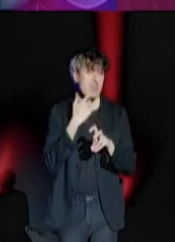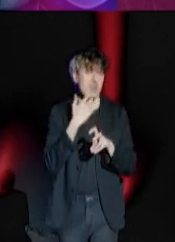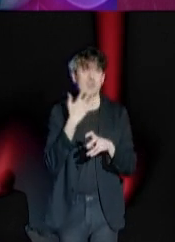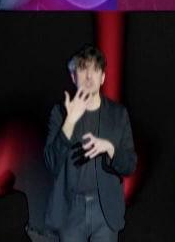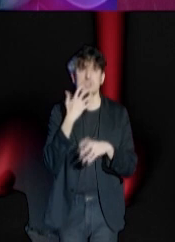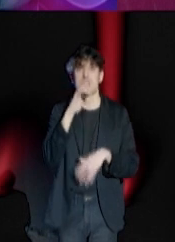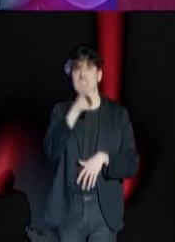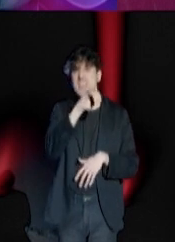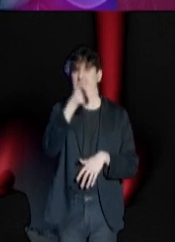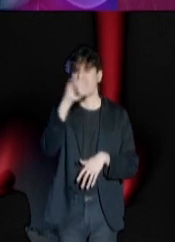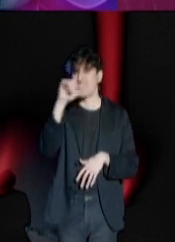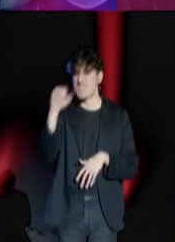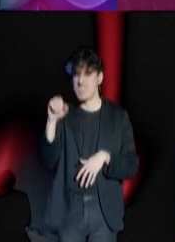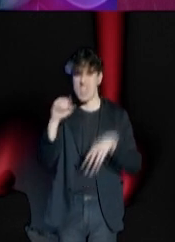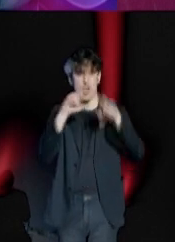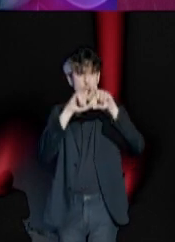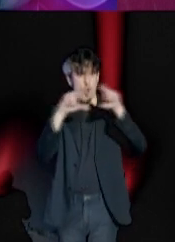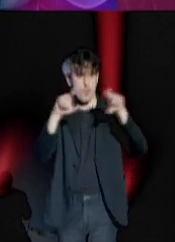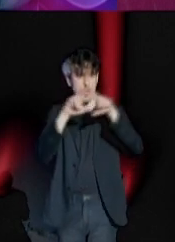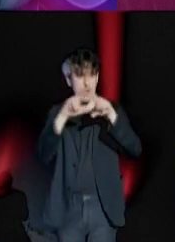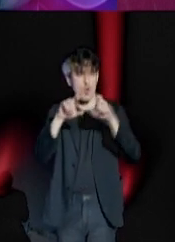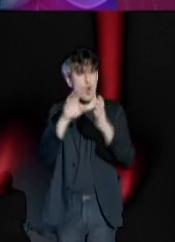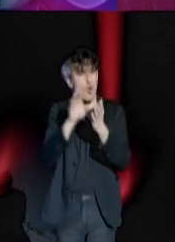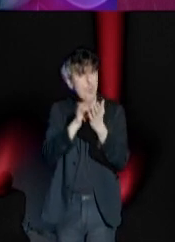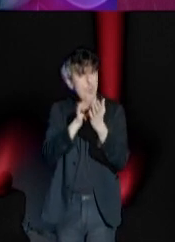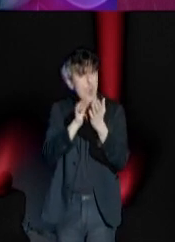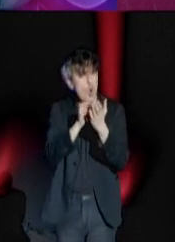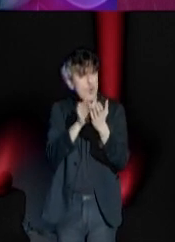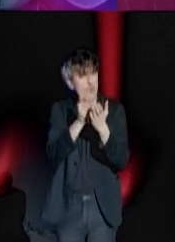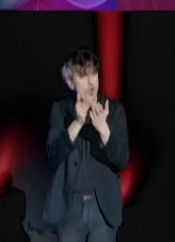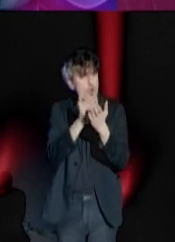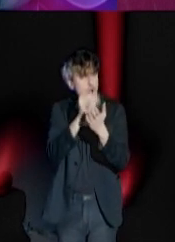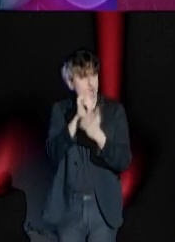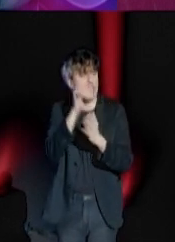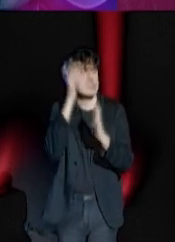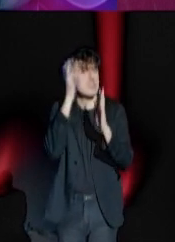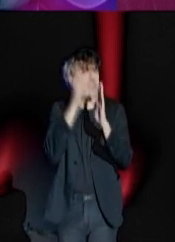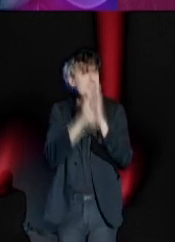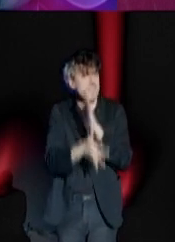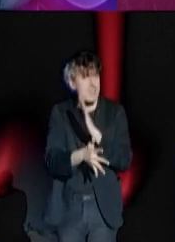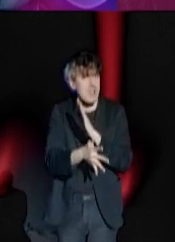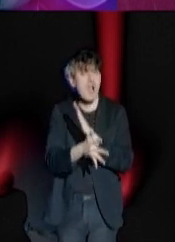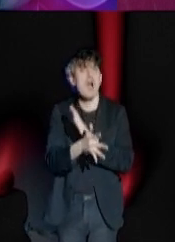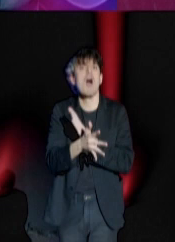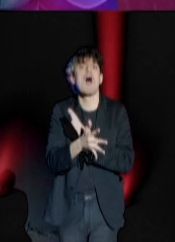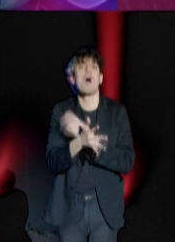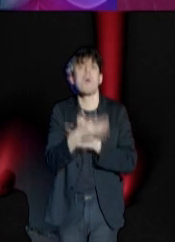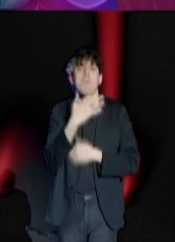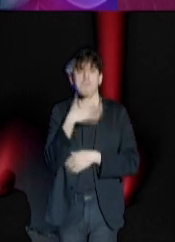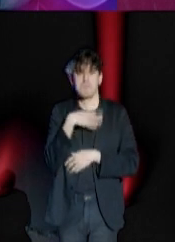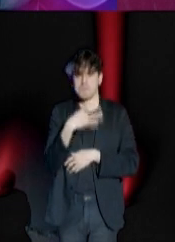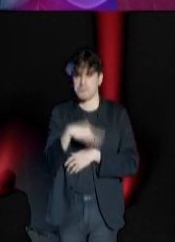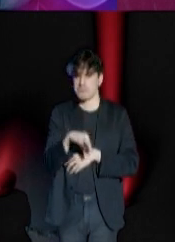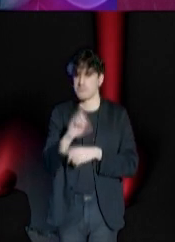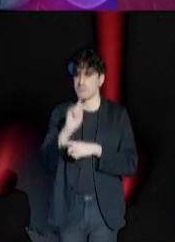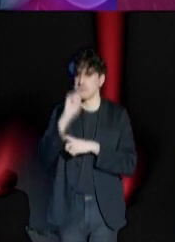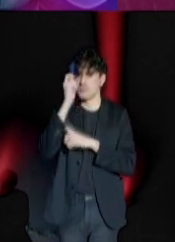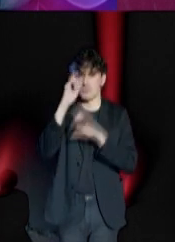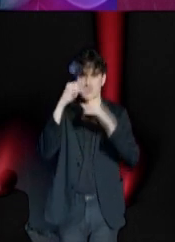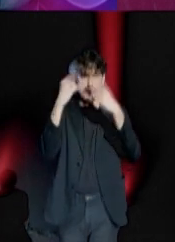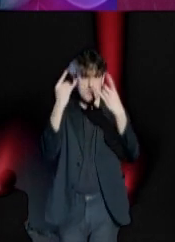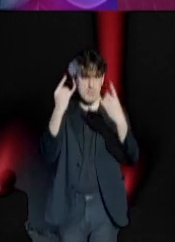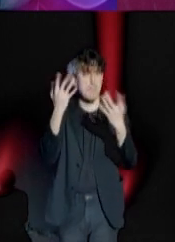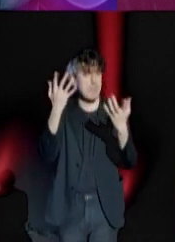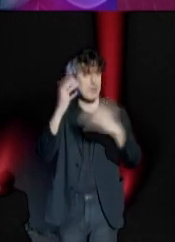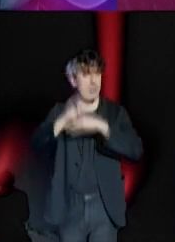Inteligencia artificial corporativo tienes más de dos veces posibilidades de ser exitoso pero de nuevo el ceo tiene que estar en